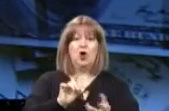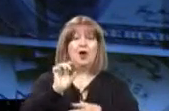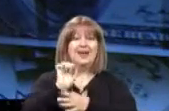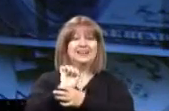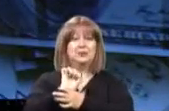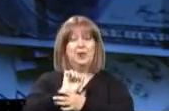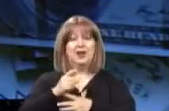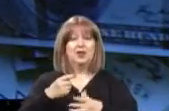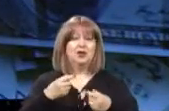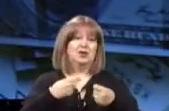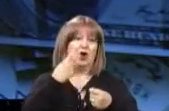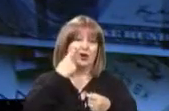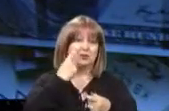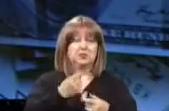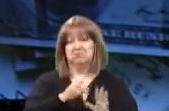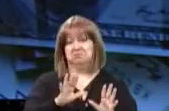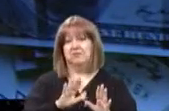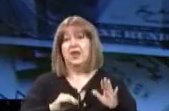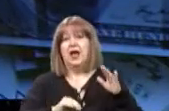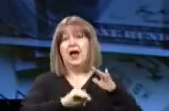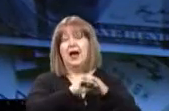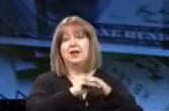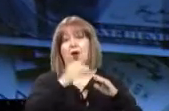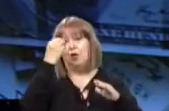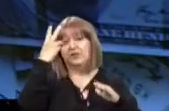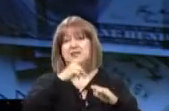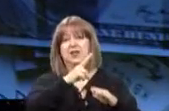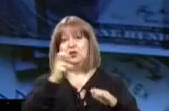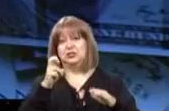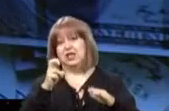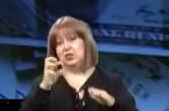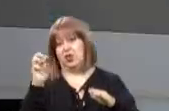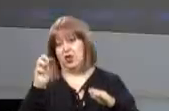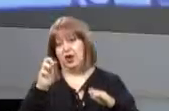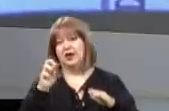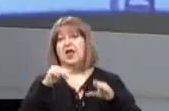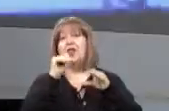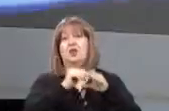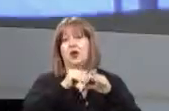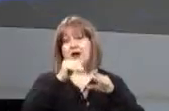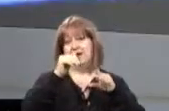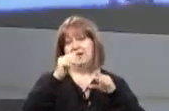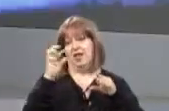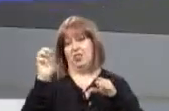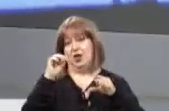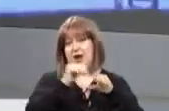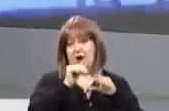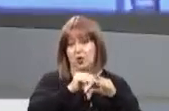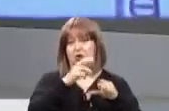algunas restricciones. Si accedo a los 200 dólares que puedo, digamos, por cupo, el dólar sí. ahorro, quedo,